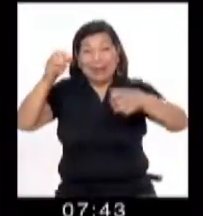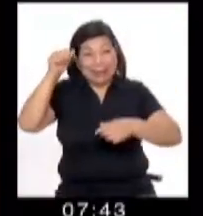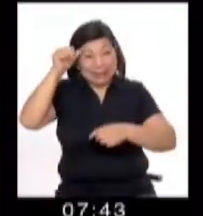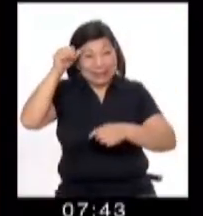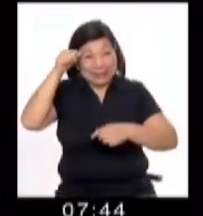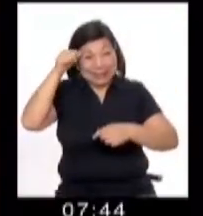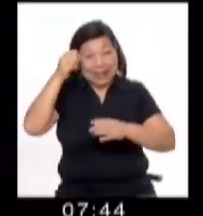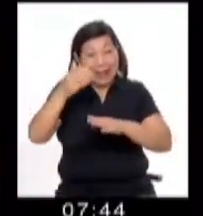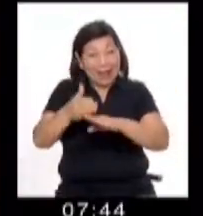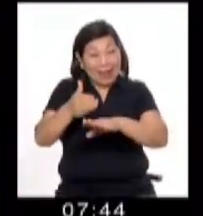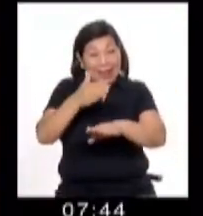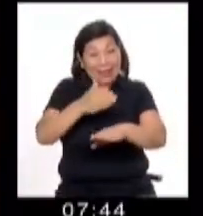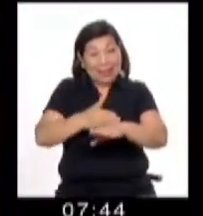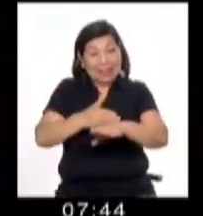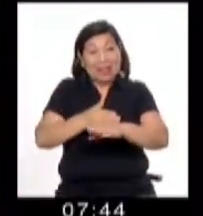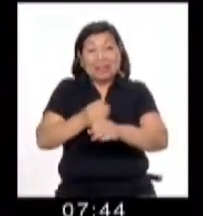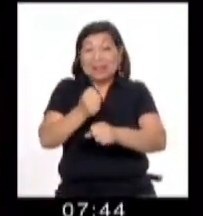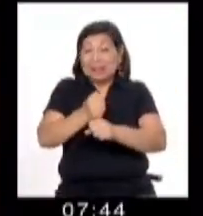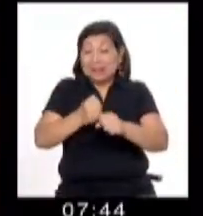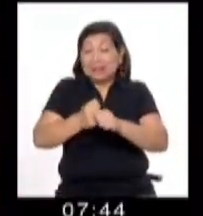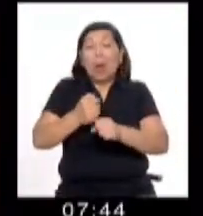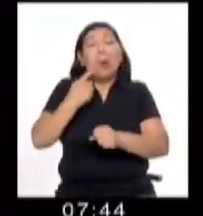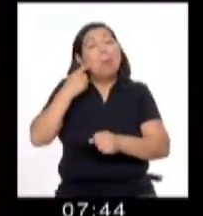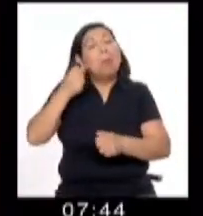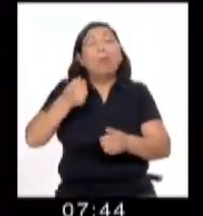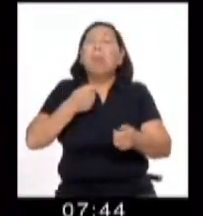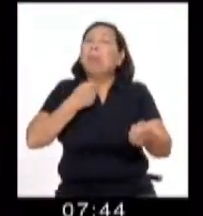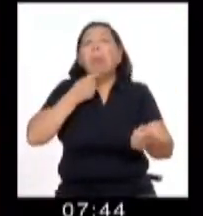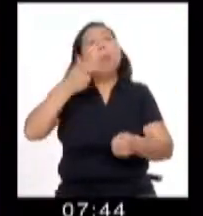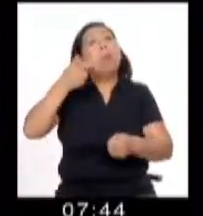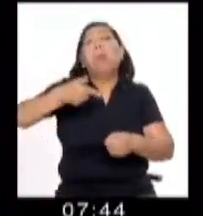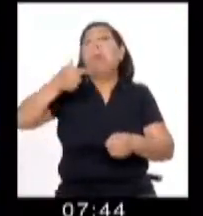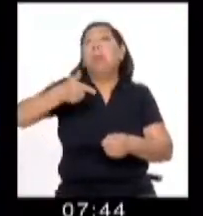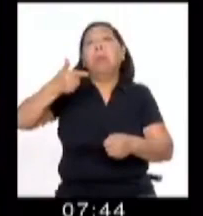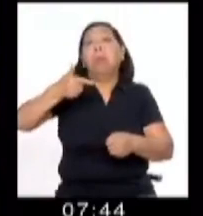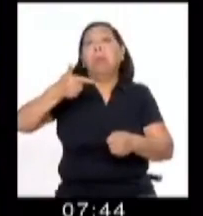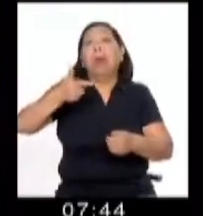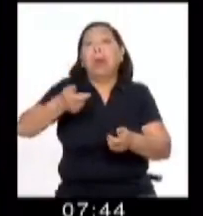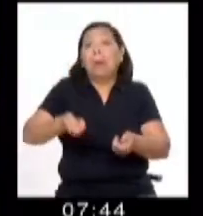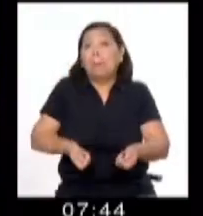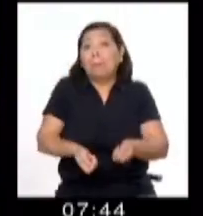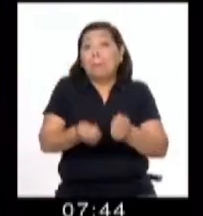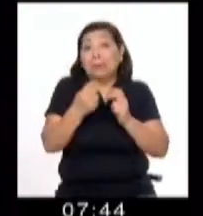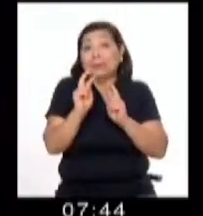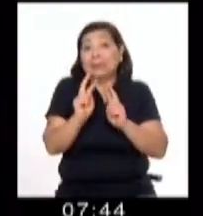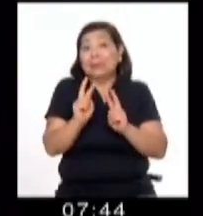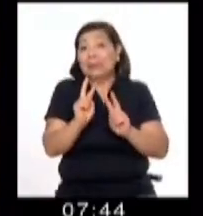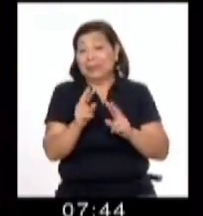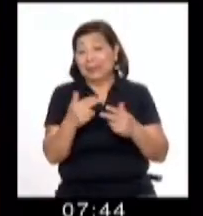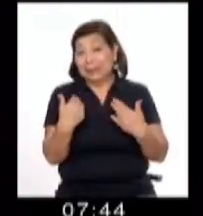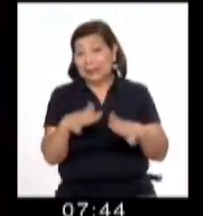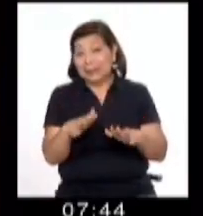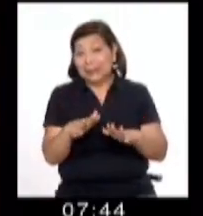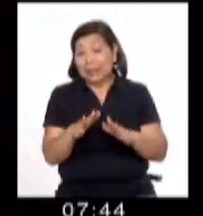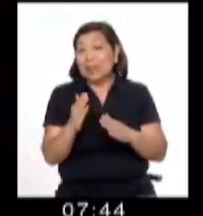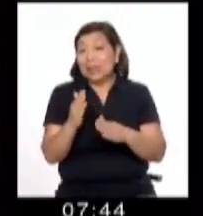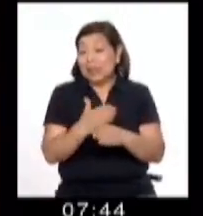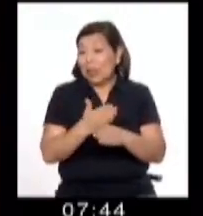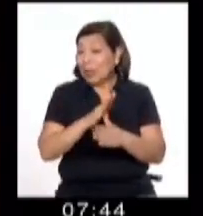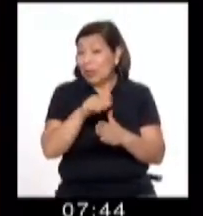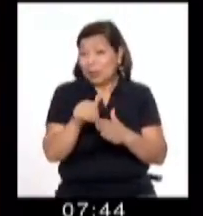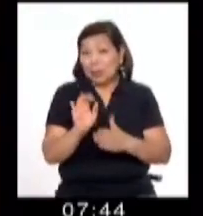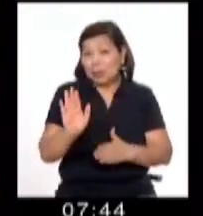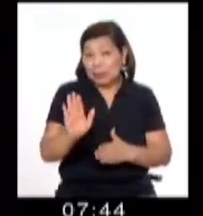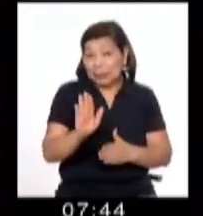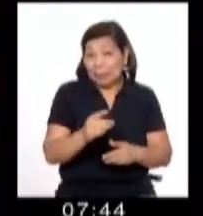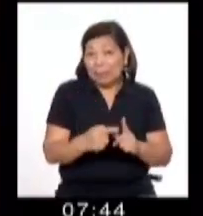mientras desarrollaban labores precisamente en una grúa. Hay imágenes que hemos estado compartiendo con todos